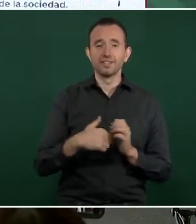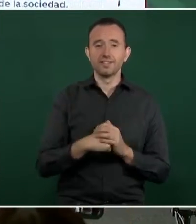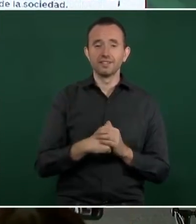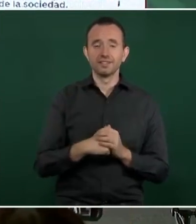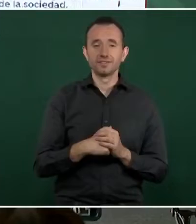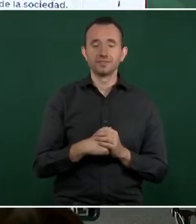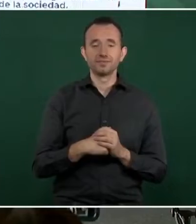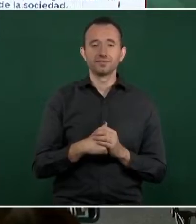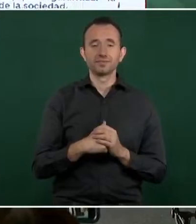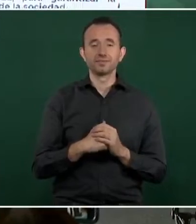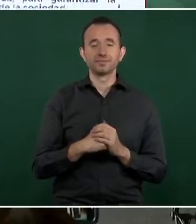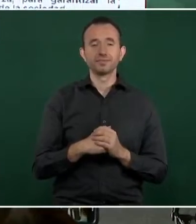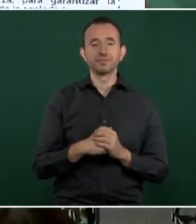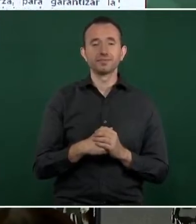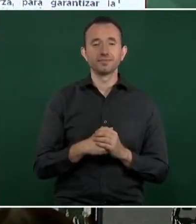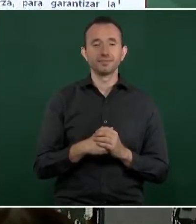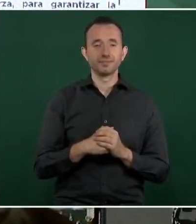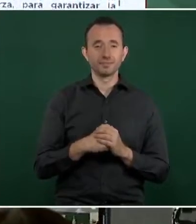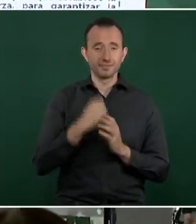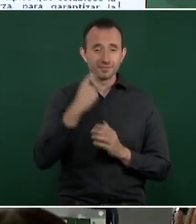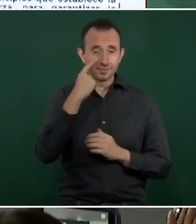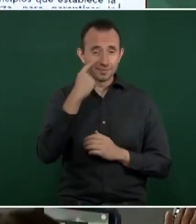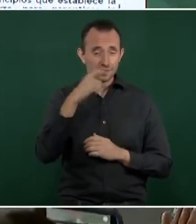Pero miren el 11.